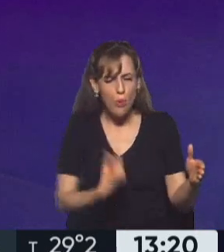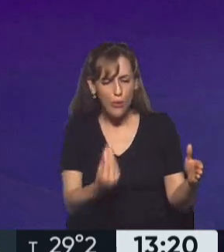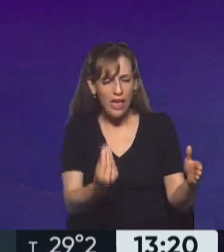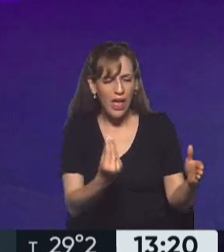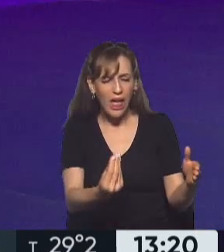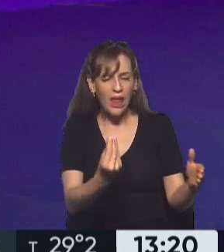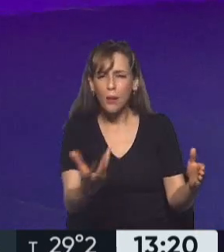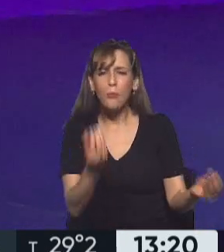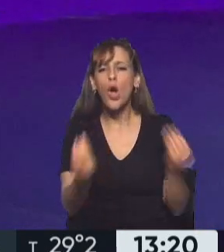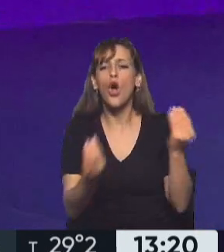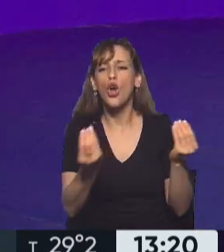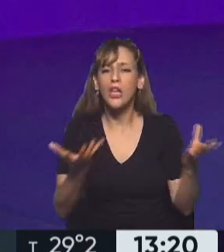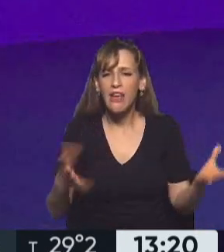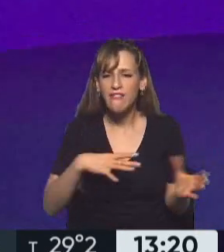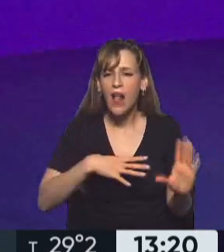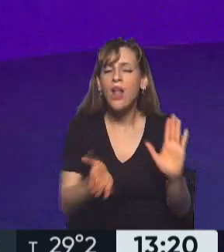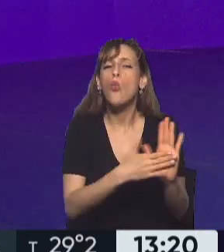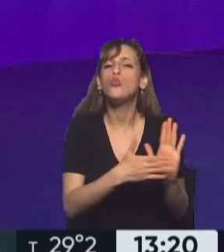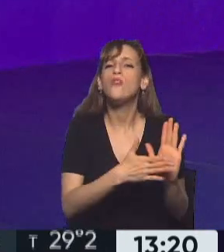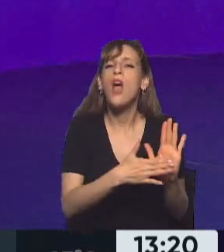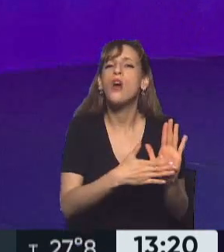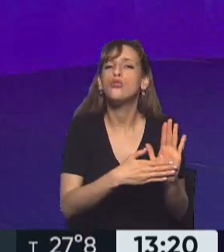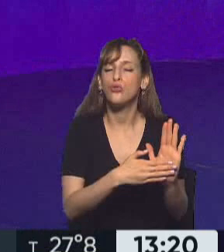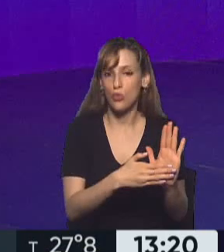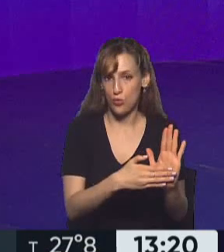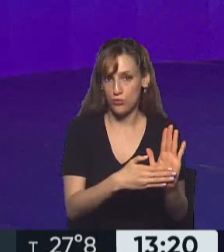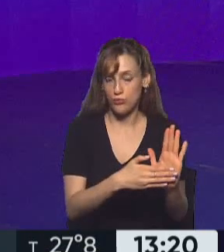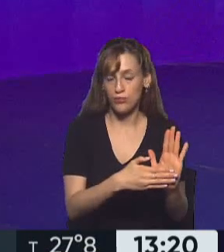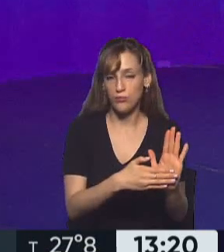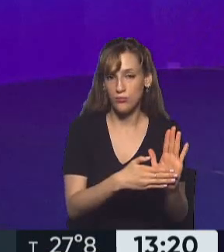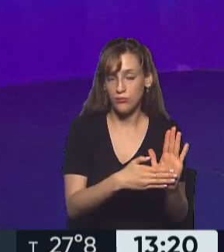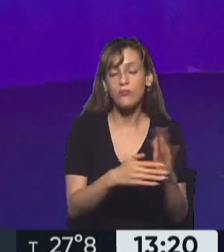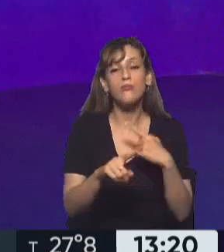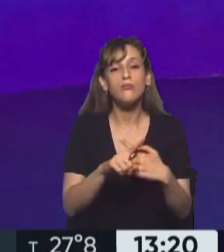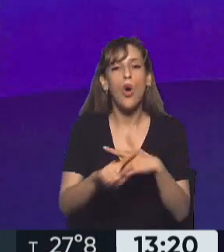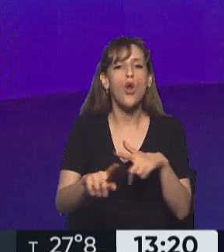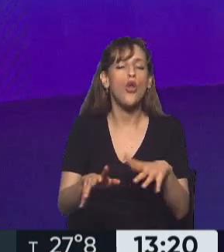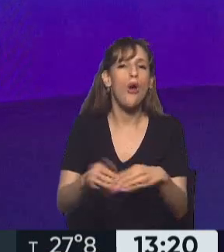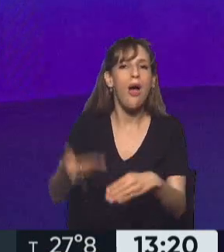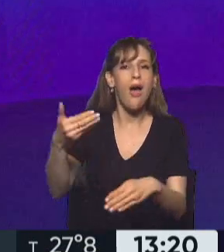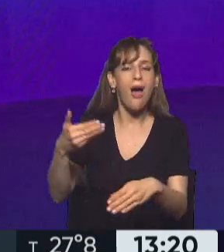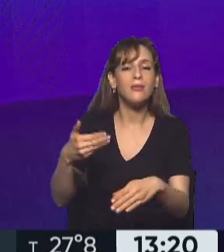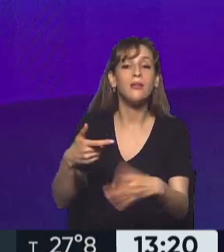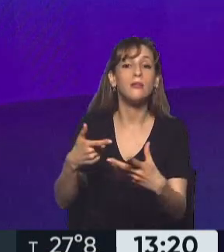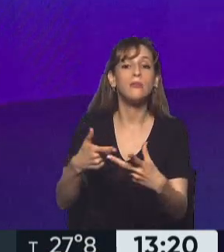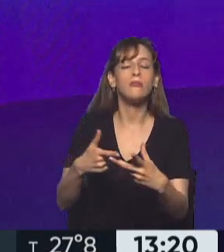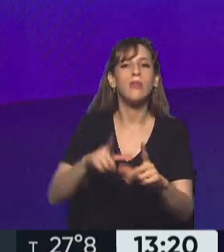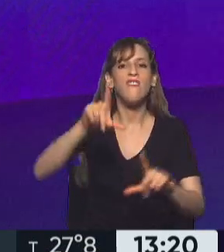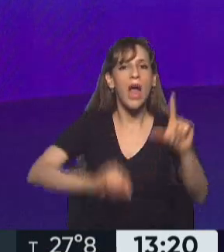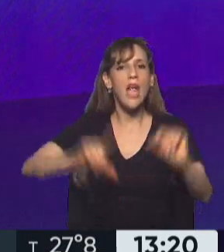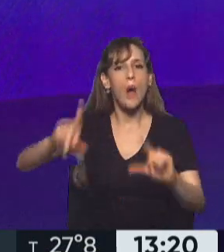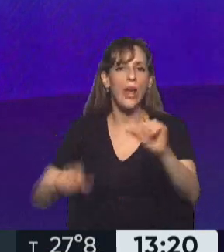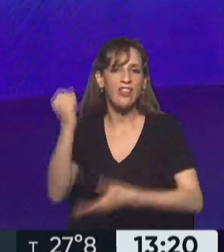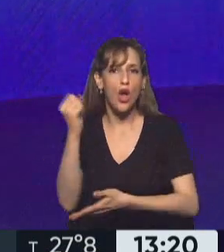explicación, justificación, base en relación a los movimientos de las principales variables de la economía argentina.